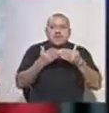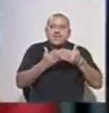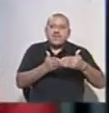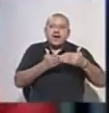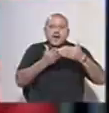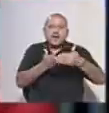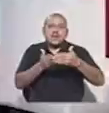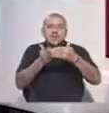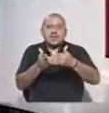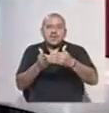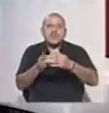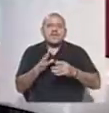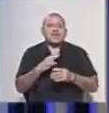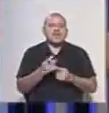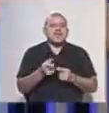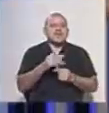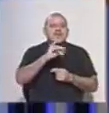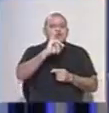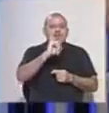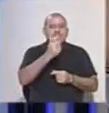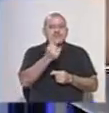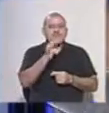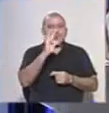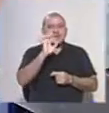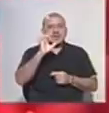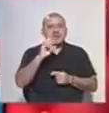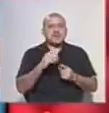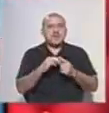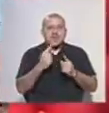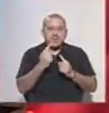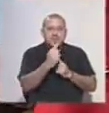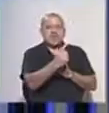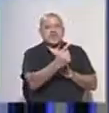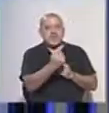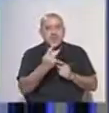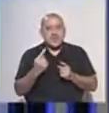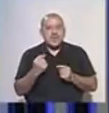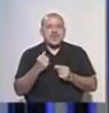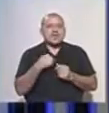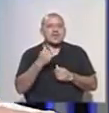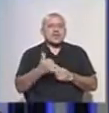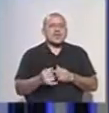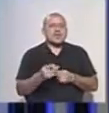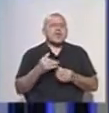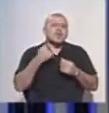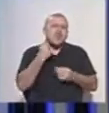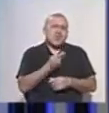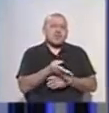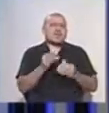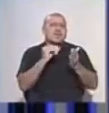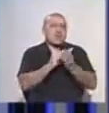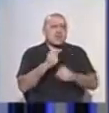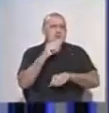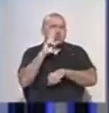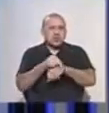yate. Bueno, no, yate no, porque es muy complicado. ¿Cuántas veces lo puedes usar? Yo tengo esos razonamientos pragmáticos. ¿Cuántas veces lo usás? Después,